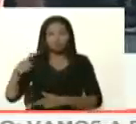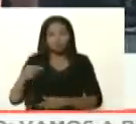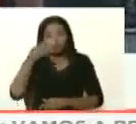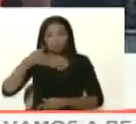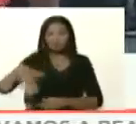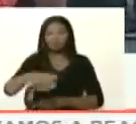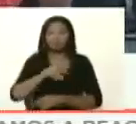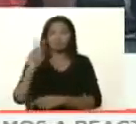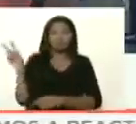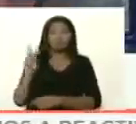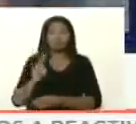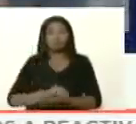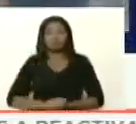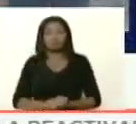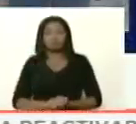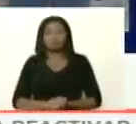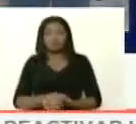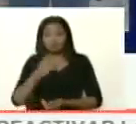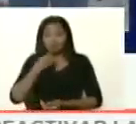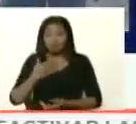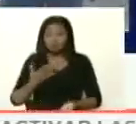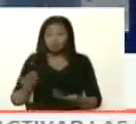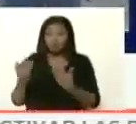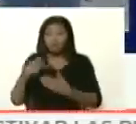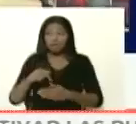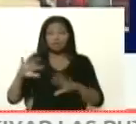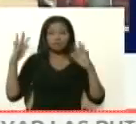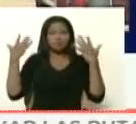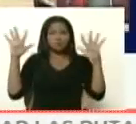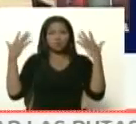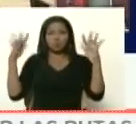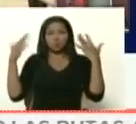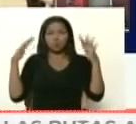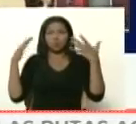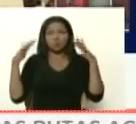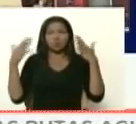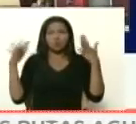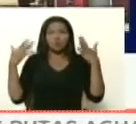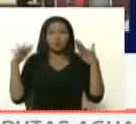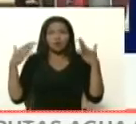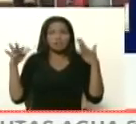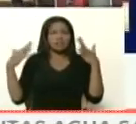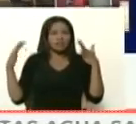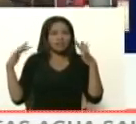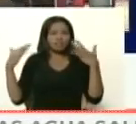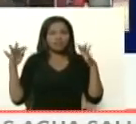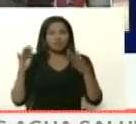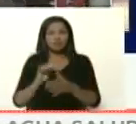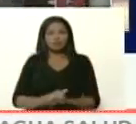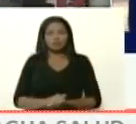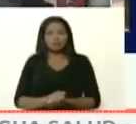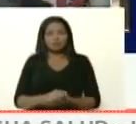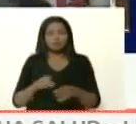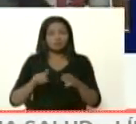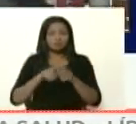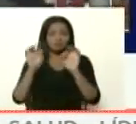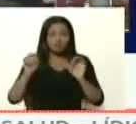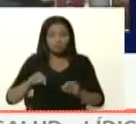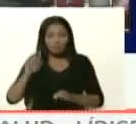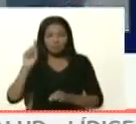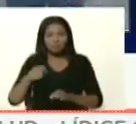venezolano. Bueno, adelante, pues desde aquí un aplauso a todo el esfuerzo que se está haciendo.